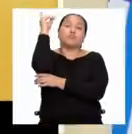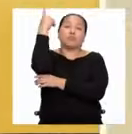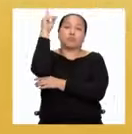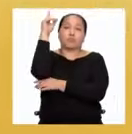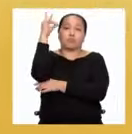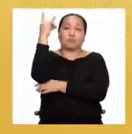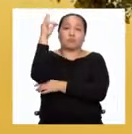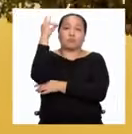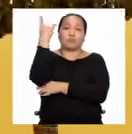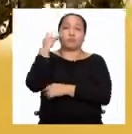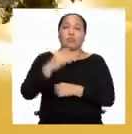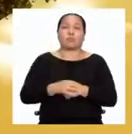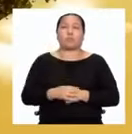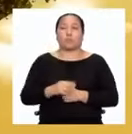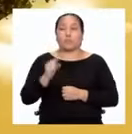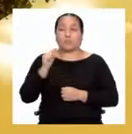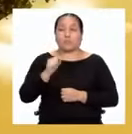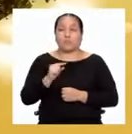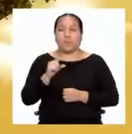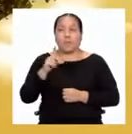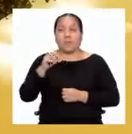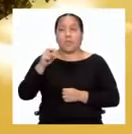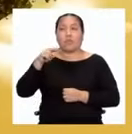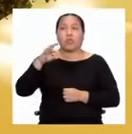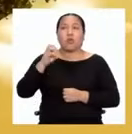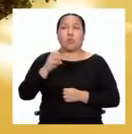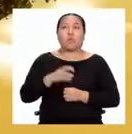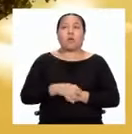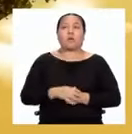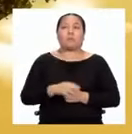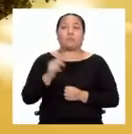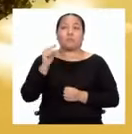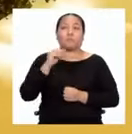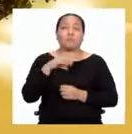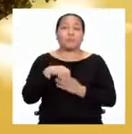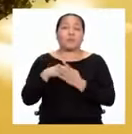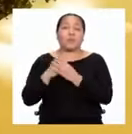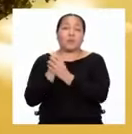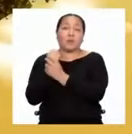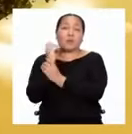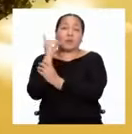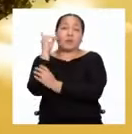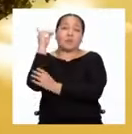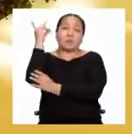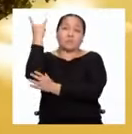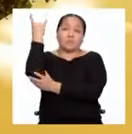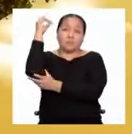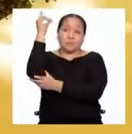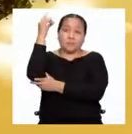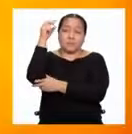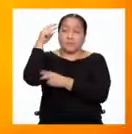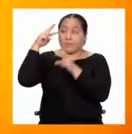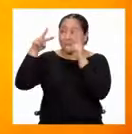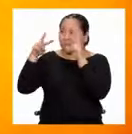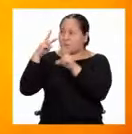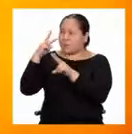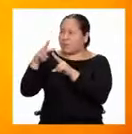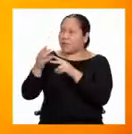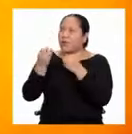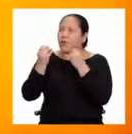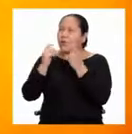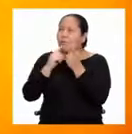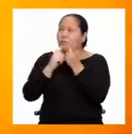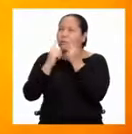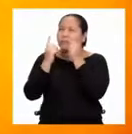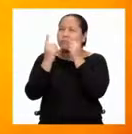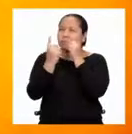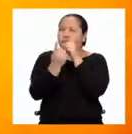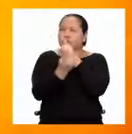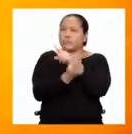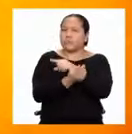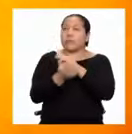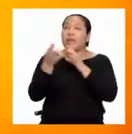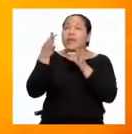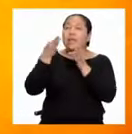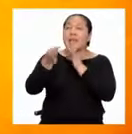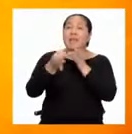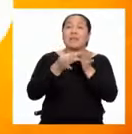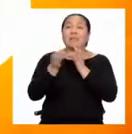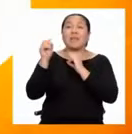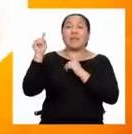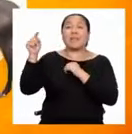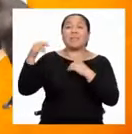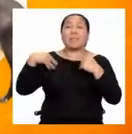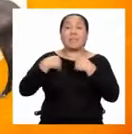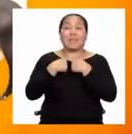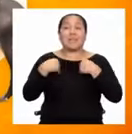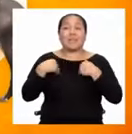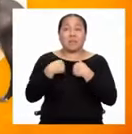La secuenciación del genoma de la jirafa Camelopardalis ha permitido identificar las mutaciones que explican cómo este